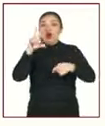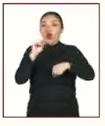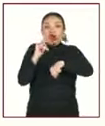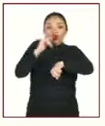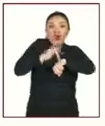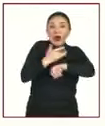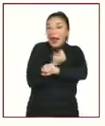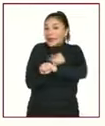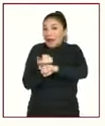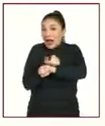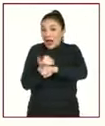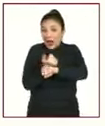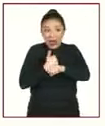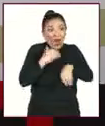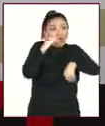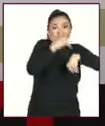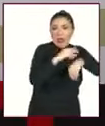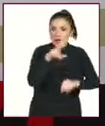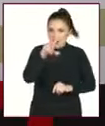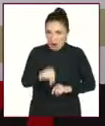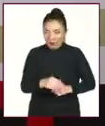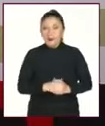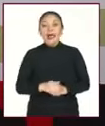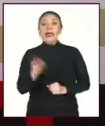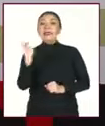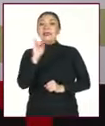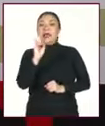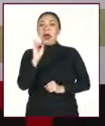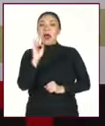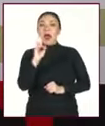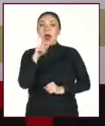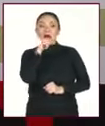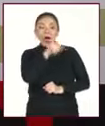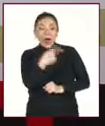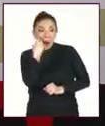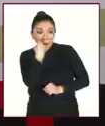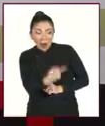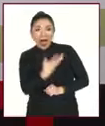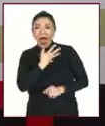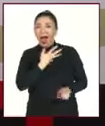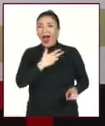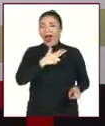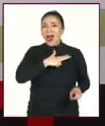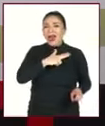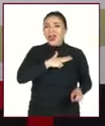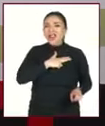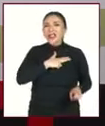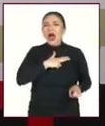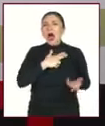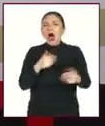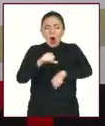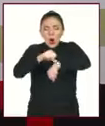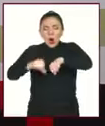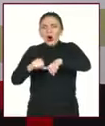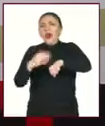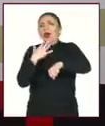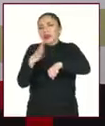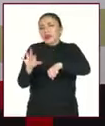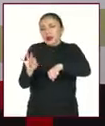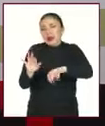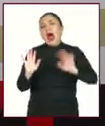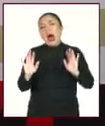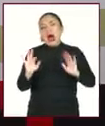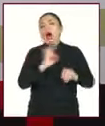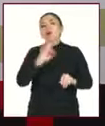sangre directamente, y si es una herida corta, simple, podríamos